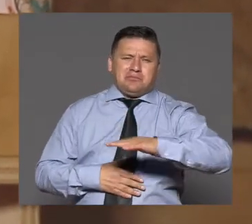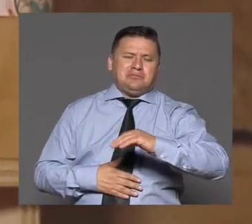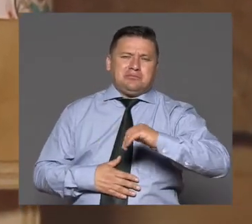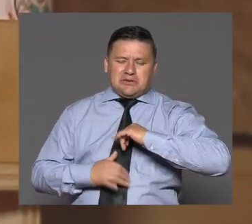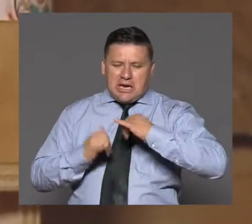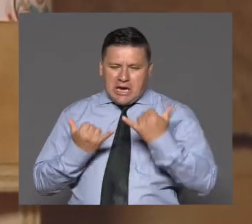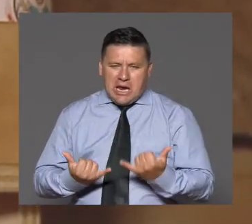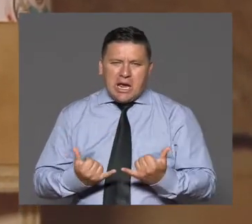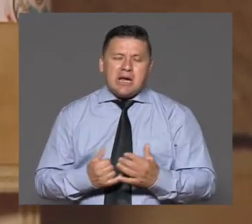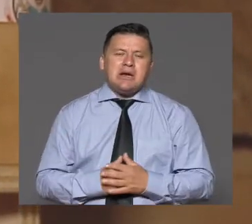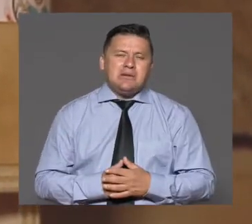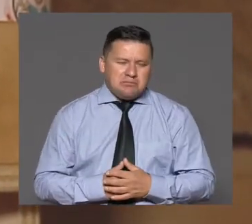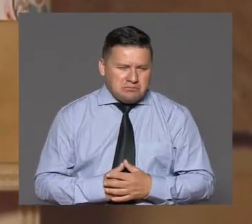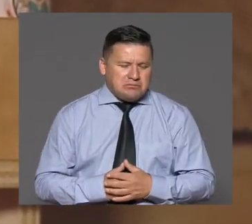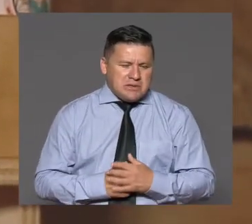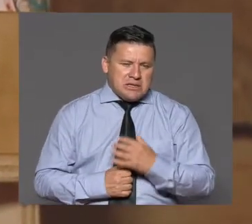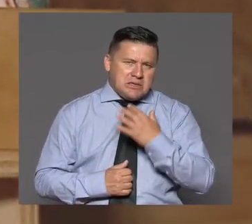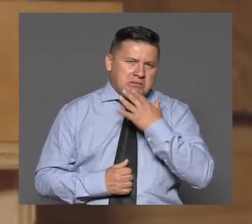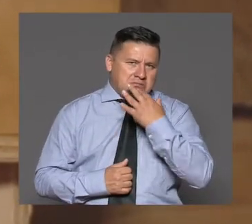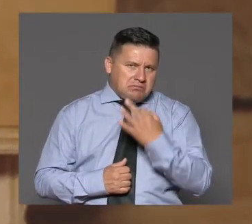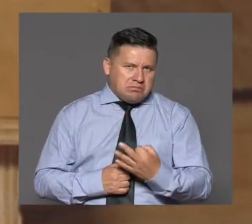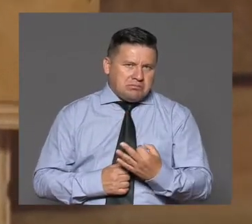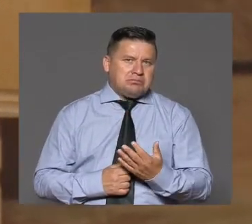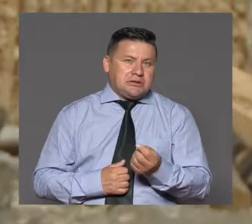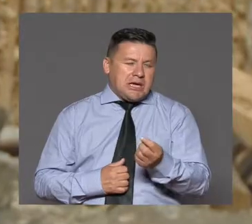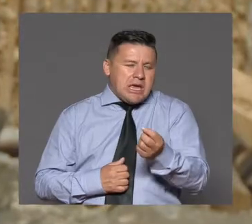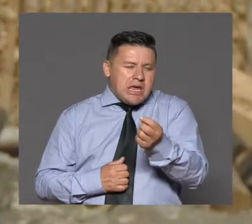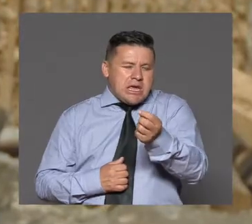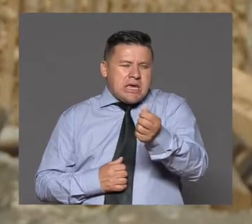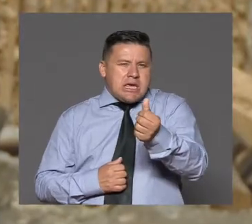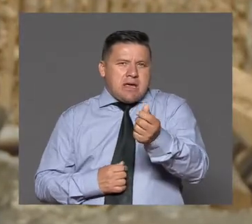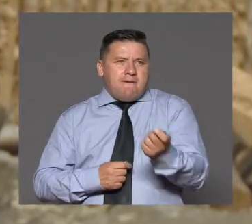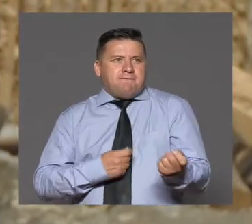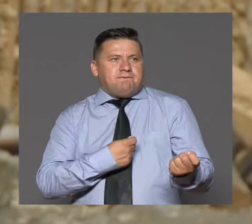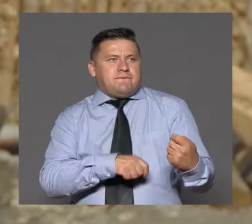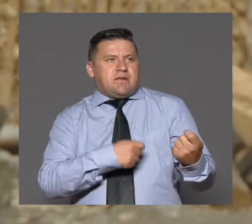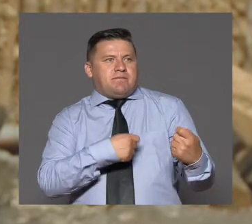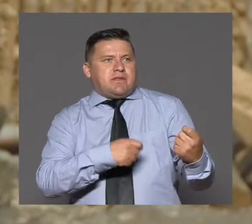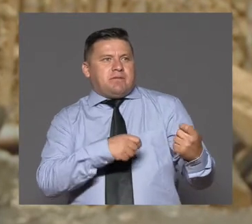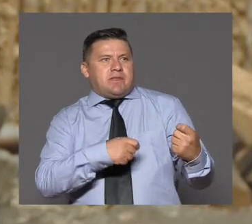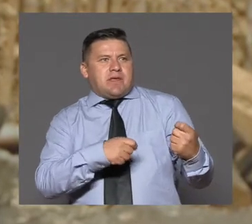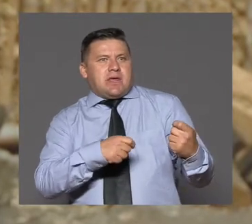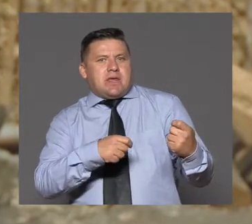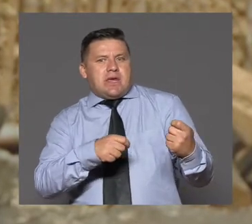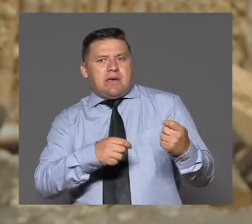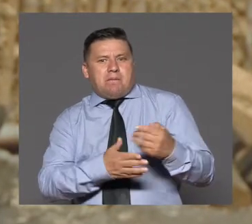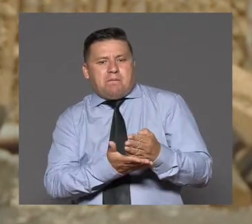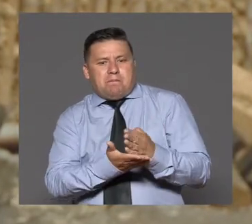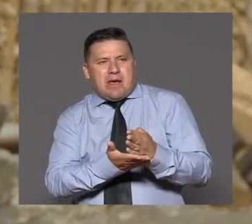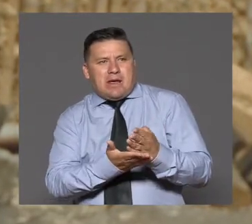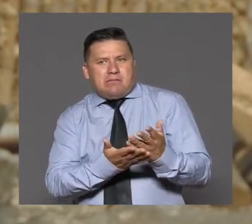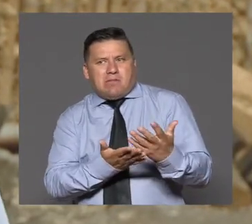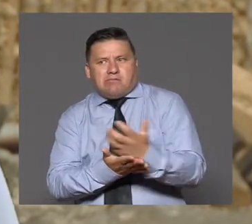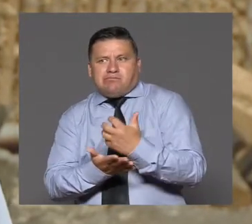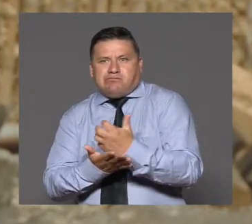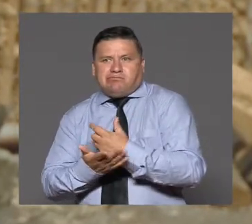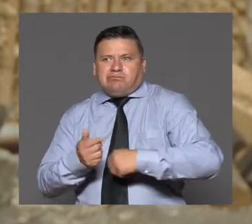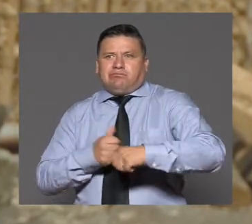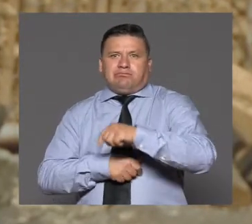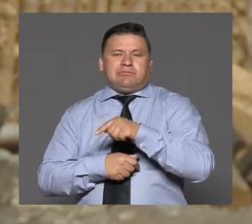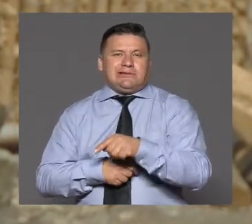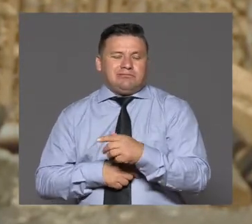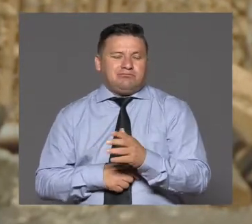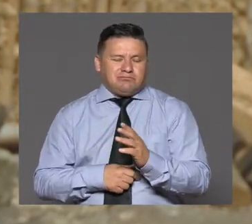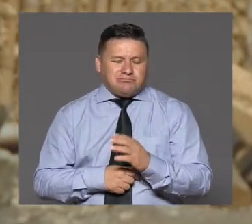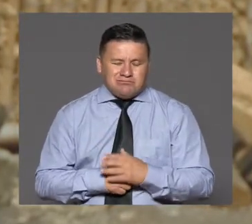tenido hasta el momento. Realmente ha desplazado casi que la venta de la panela, ¿sí? Muchísimo. Y también,